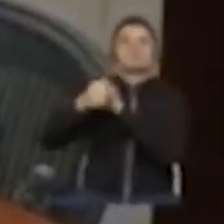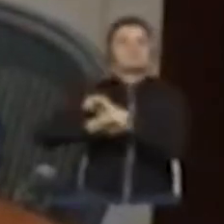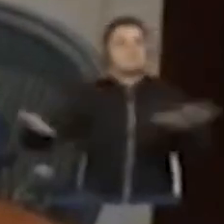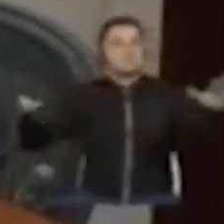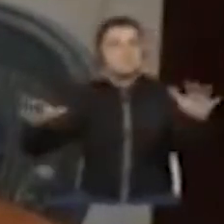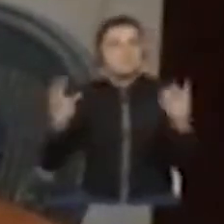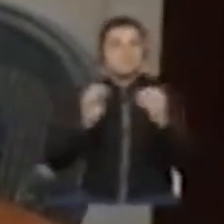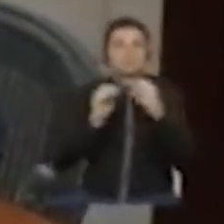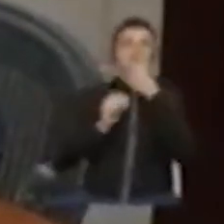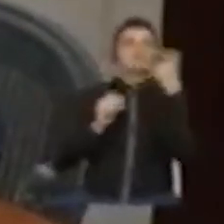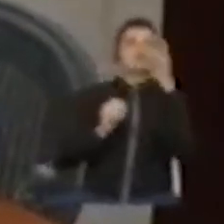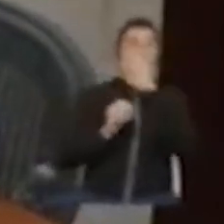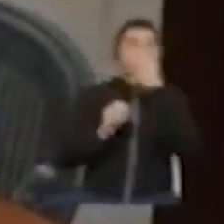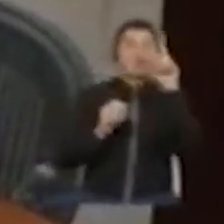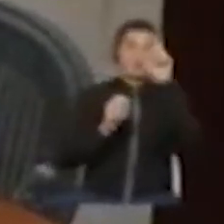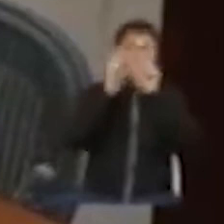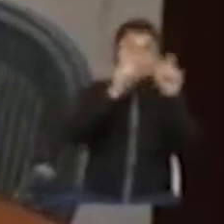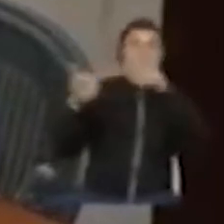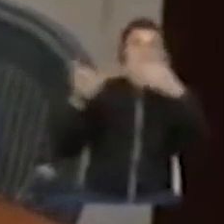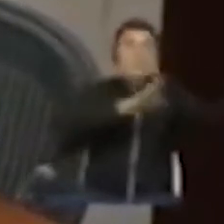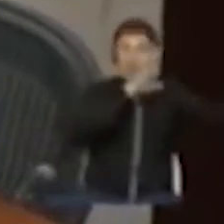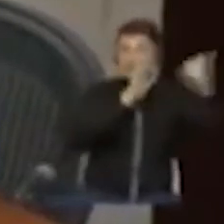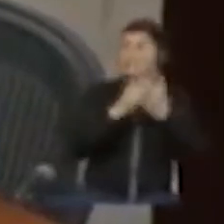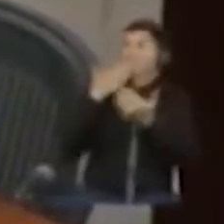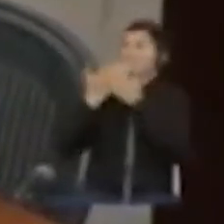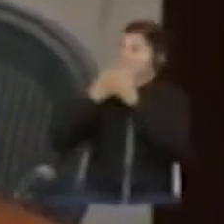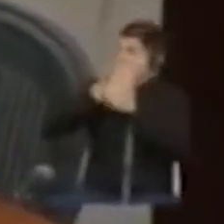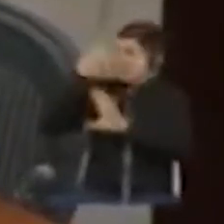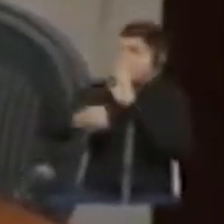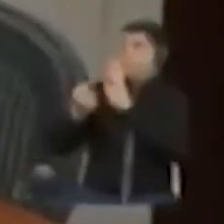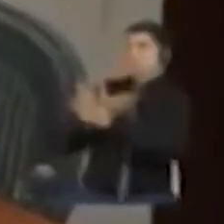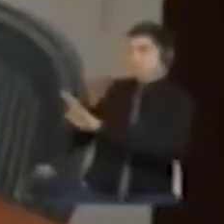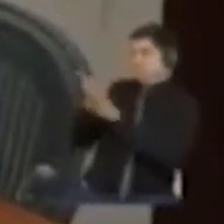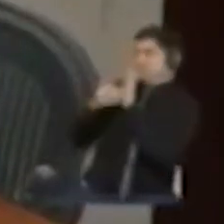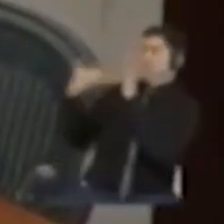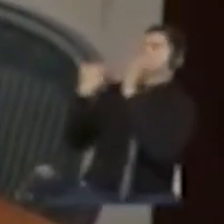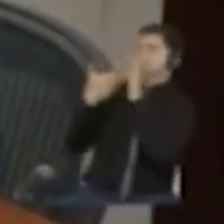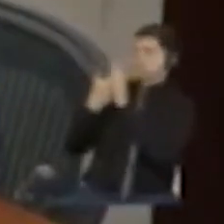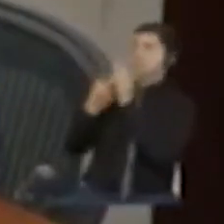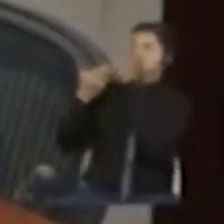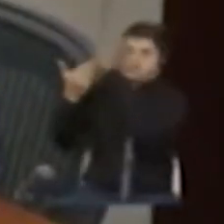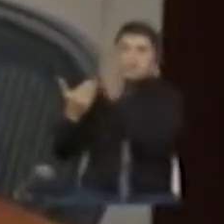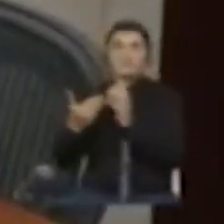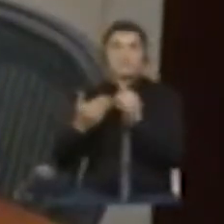y 242 muertes violentas. Gracias, presidente, quería dar esta constancia para que el país entero